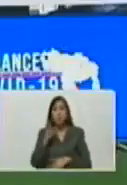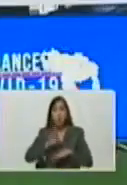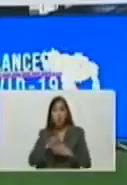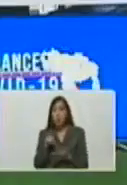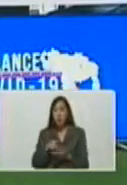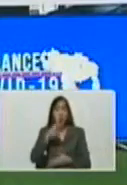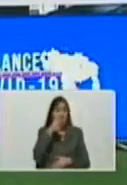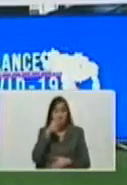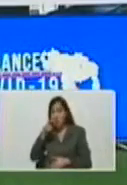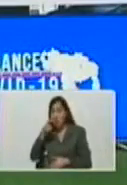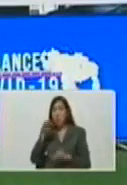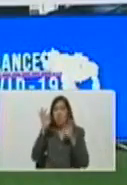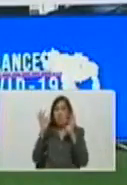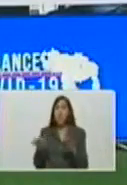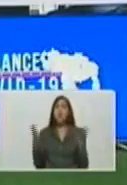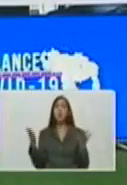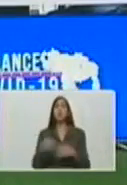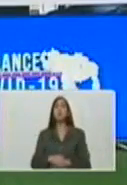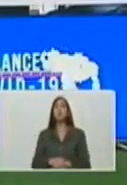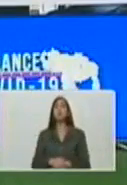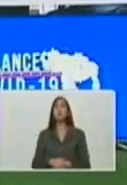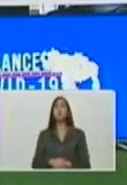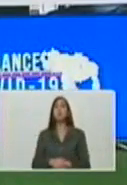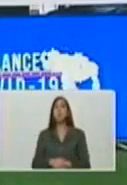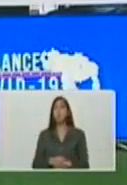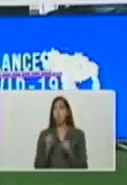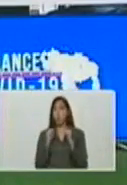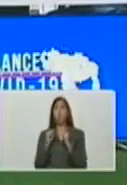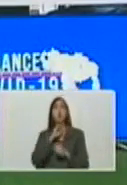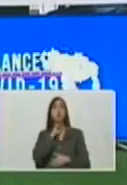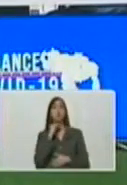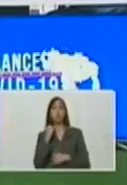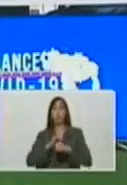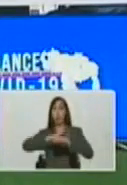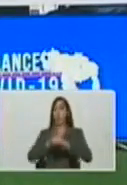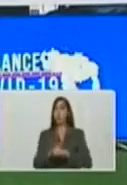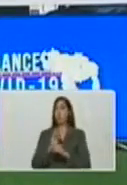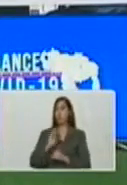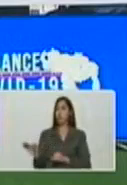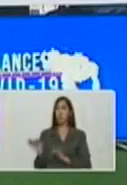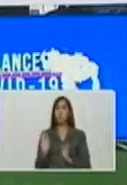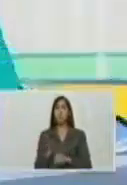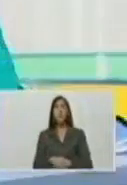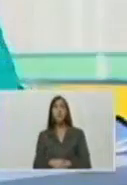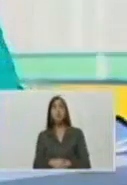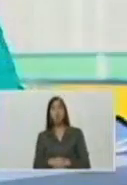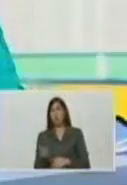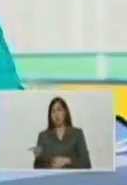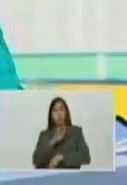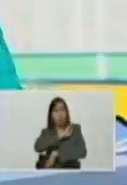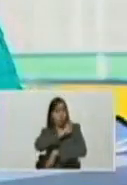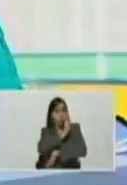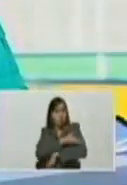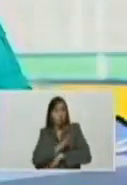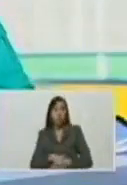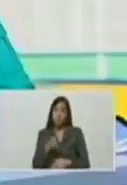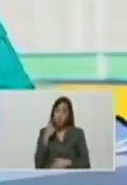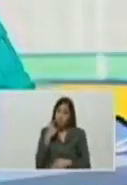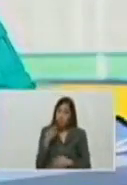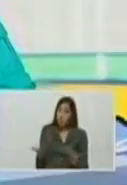atención. Le dio un coronavirus duro. Parece que el potro es fuerte también. Coronavirus, para que ustedes vean,